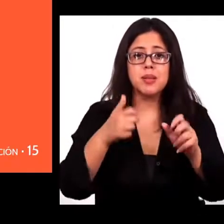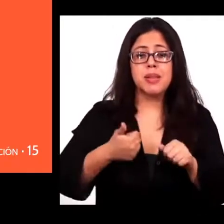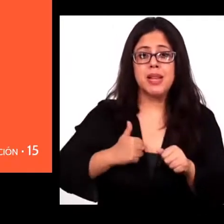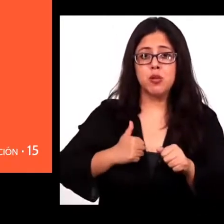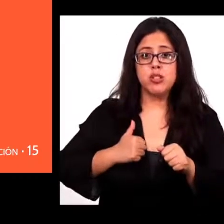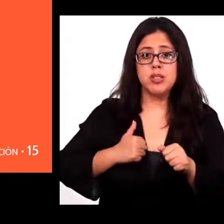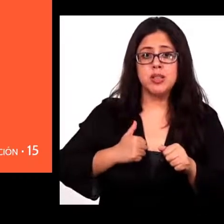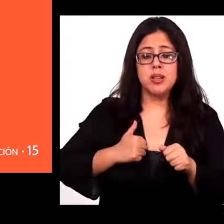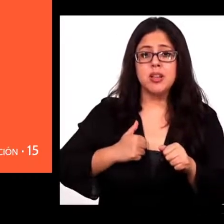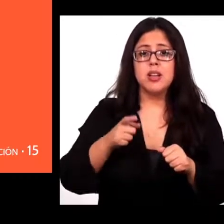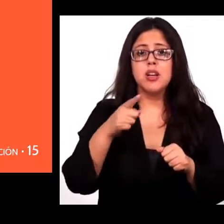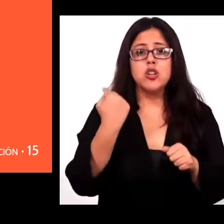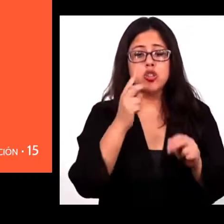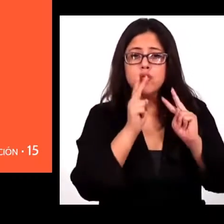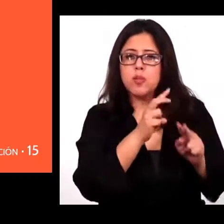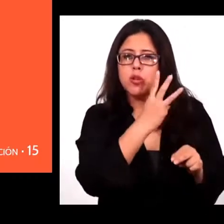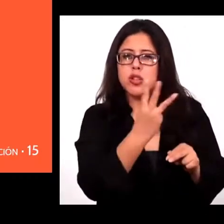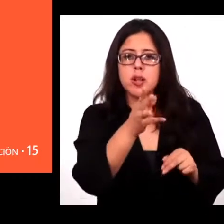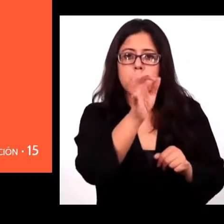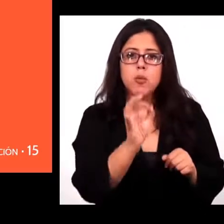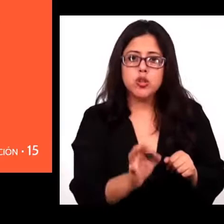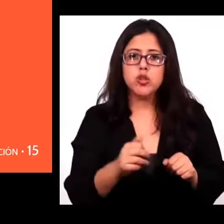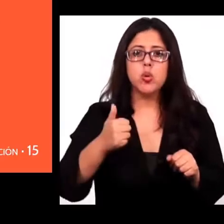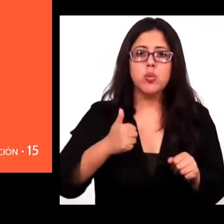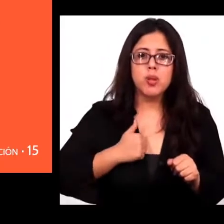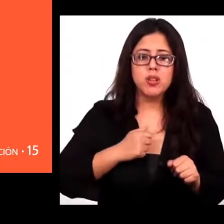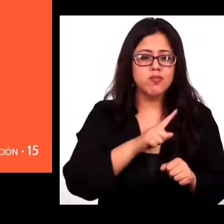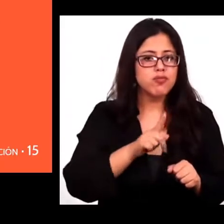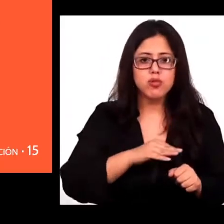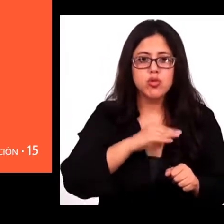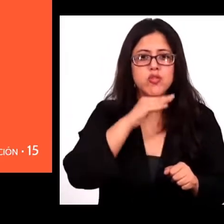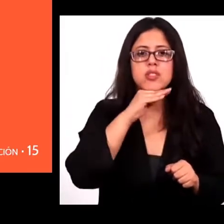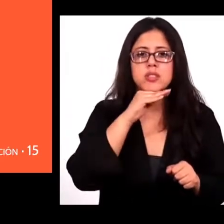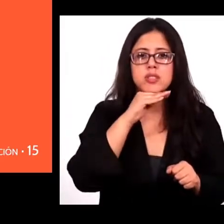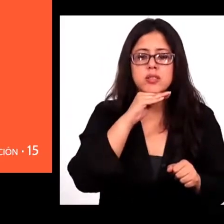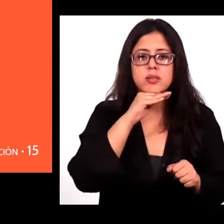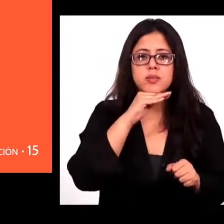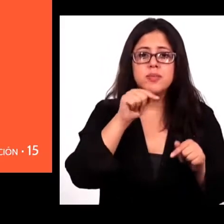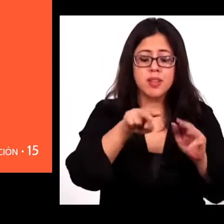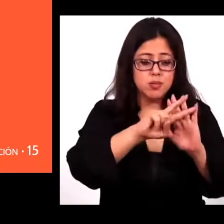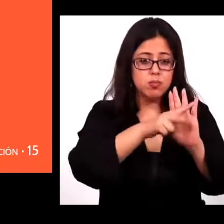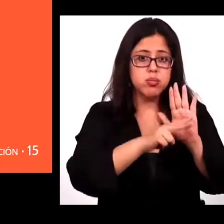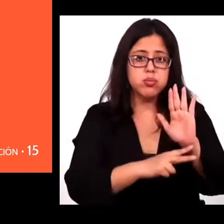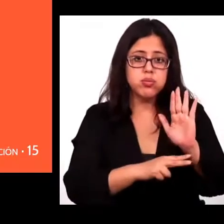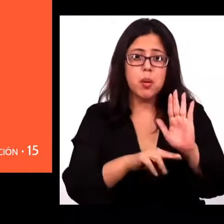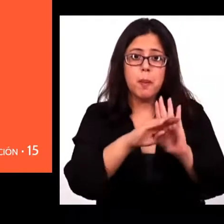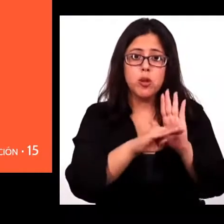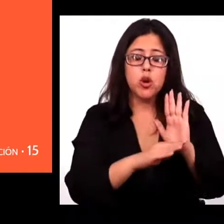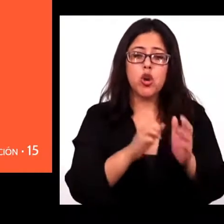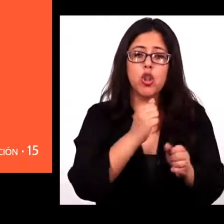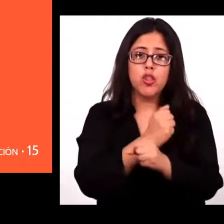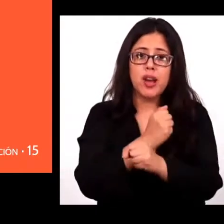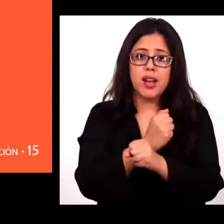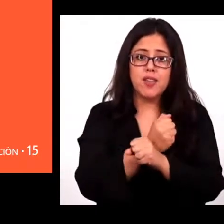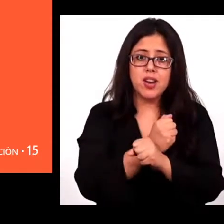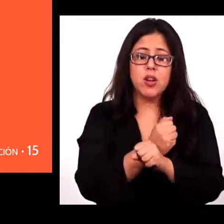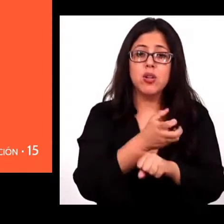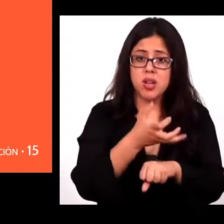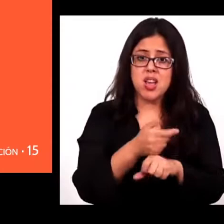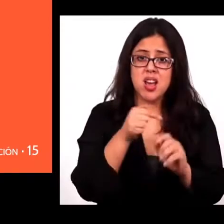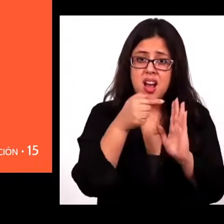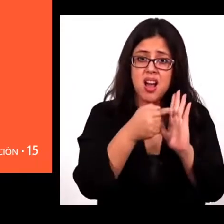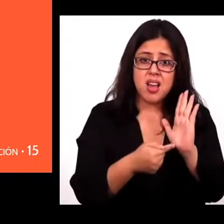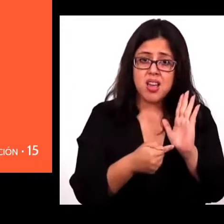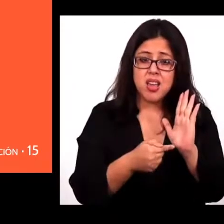también estimamos un 33% de cumplimiento insuficiente. Las modificaciones a los protocolos de carabineros que han existido no han